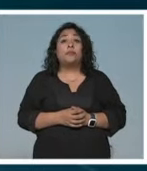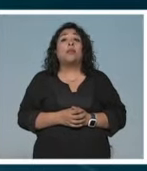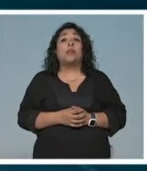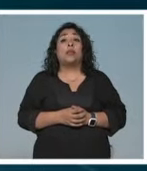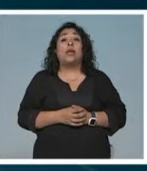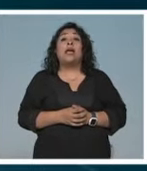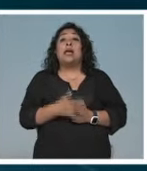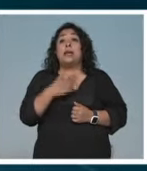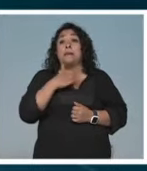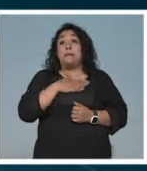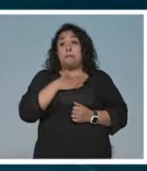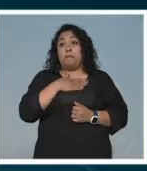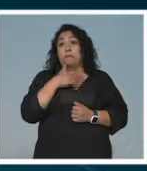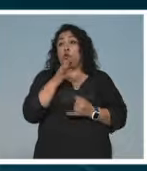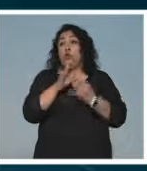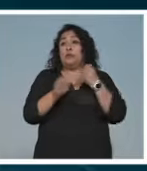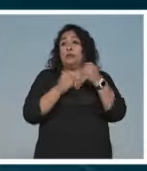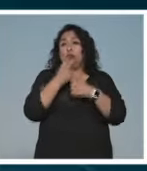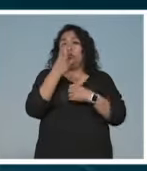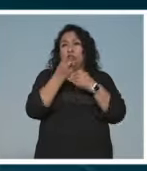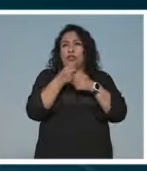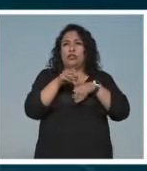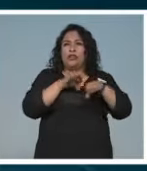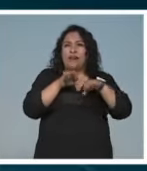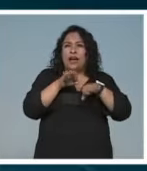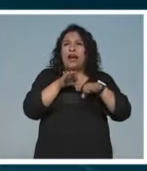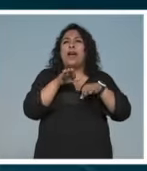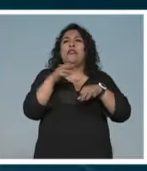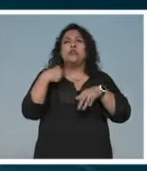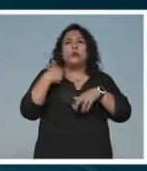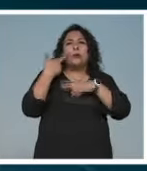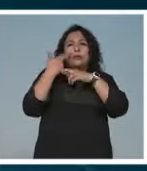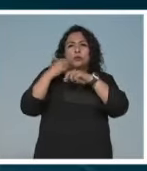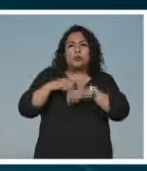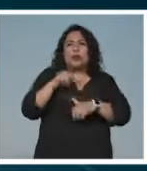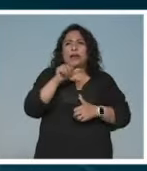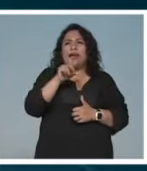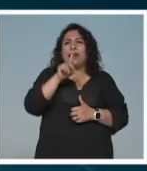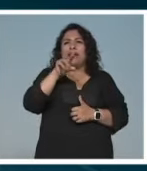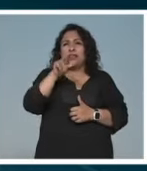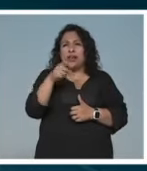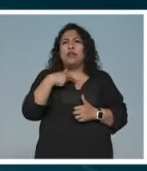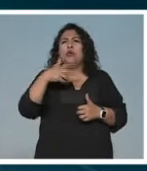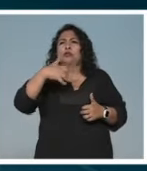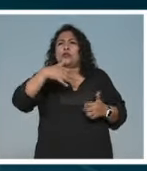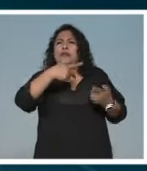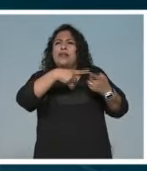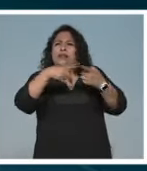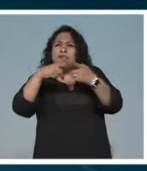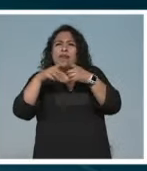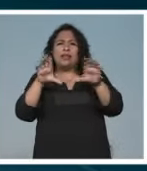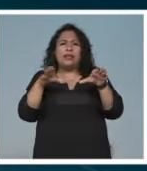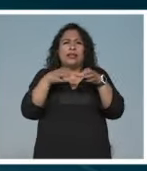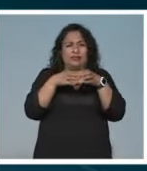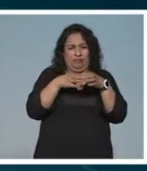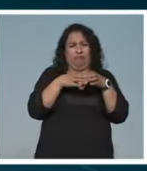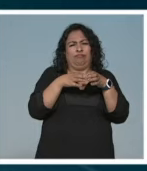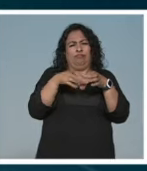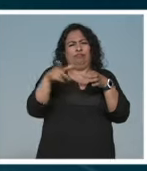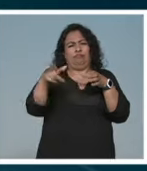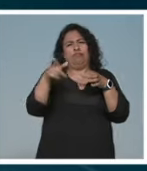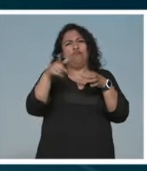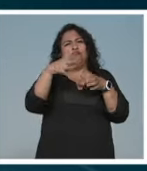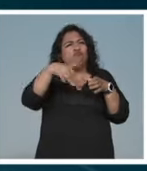And I've spent the last 2 years working with the curator here, Andrea Valencia, looking through all the different works in the